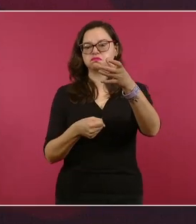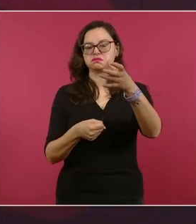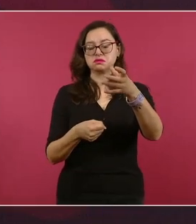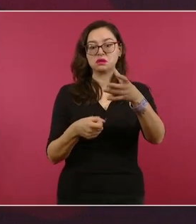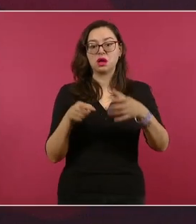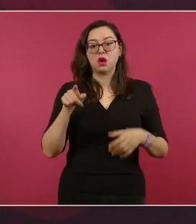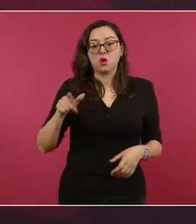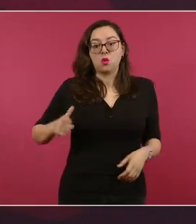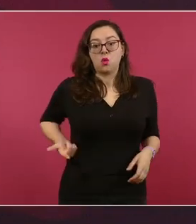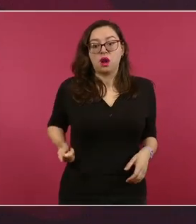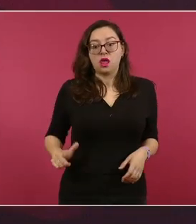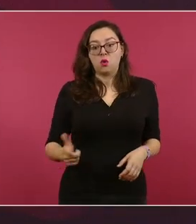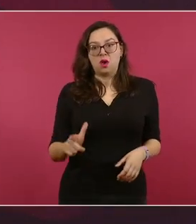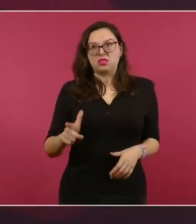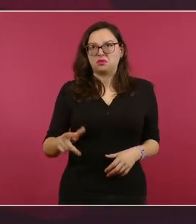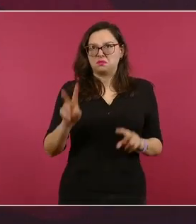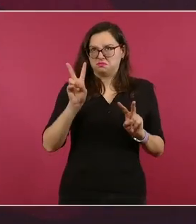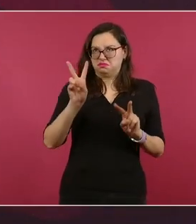de Guanajuato.